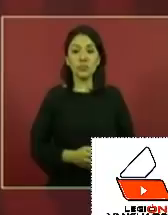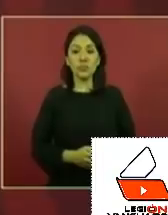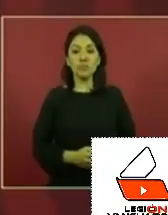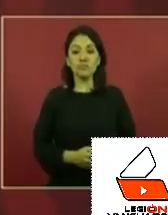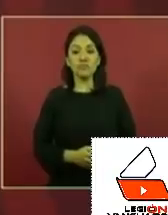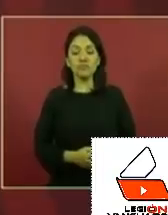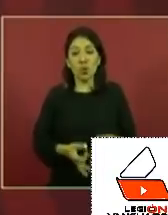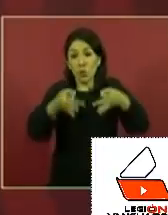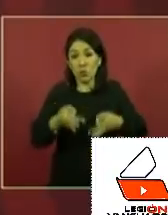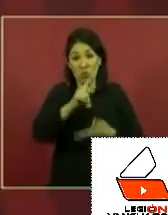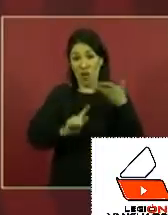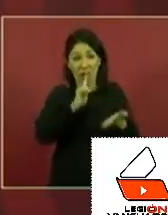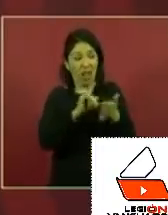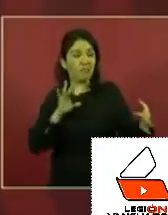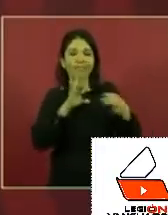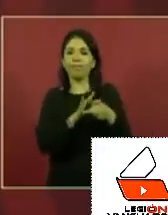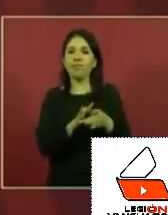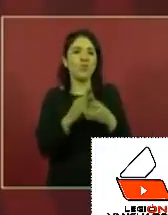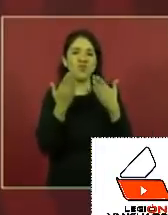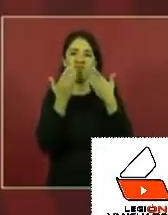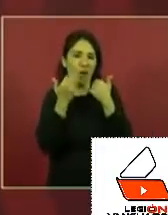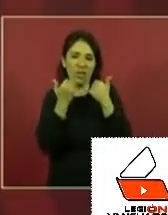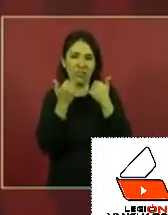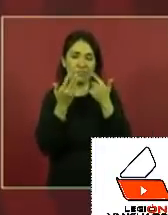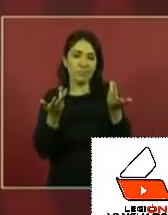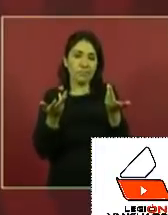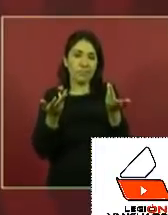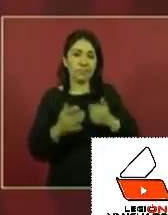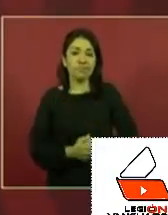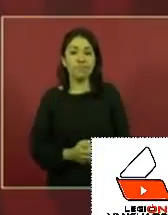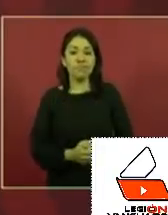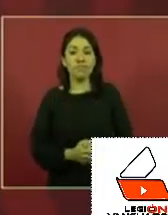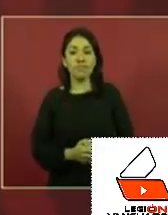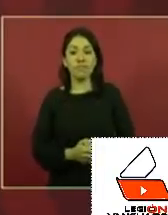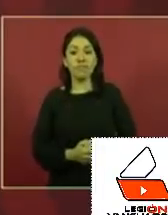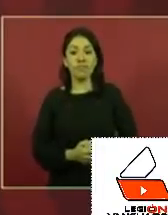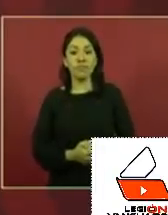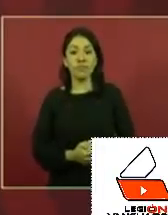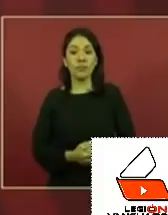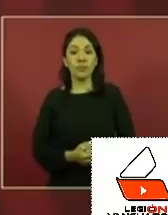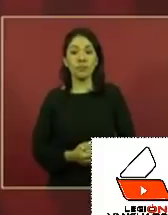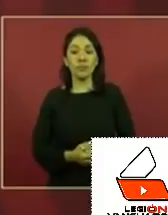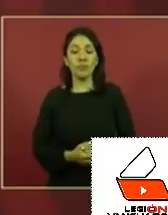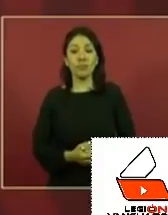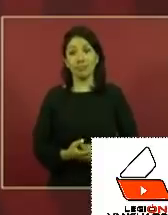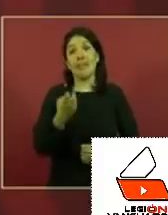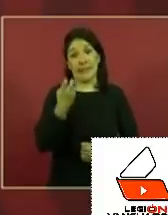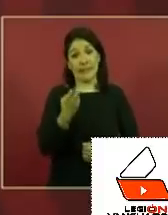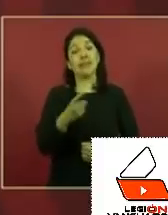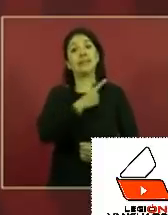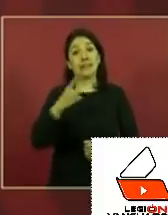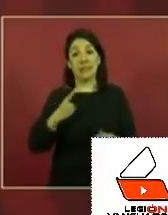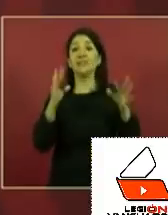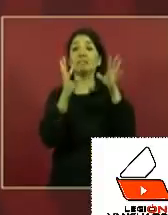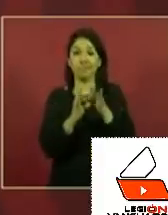Informal Ilegal Entonces Tenemos que hablar